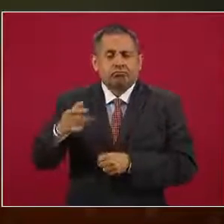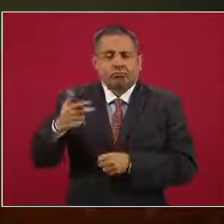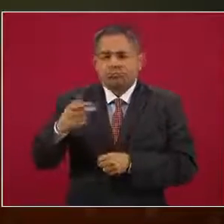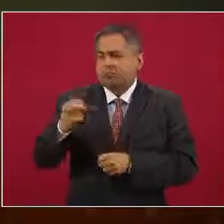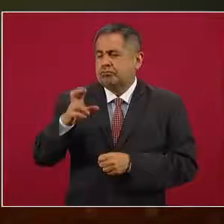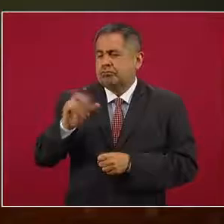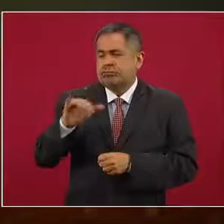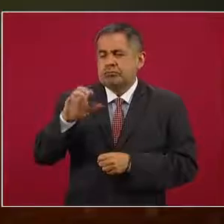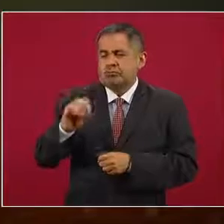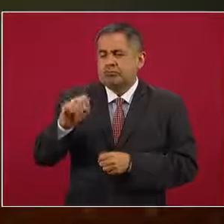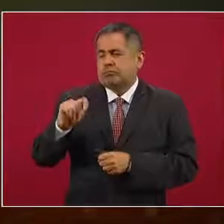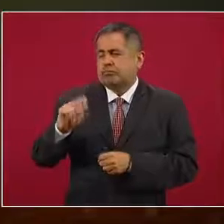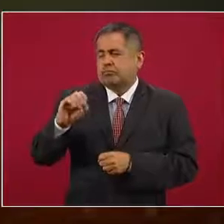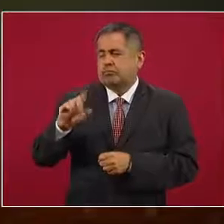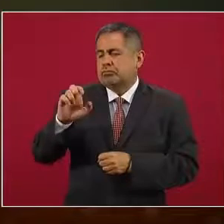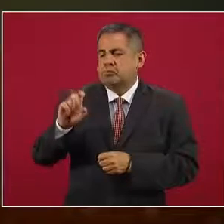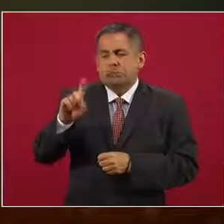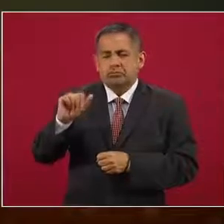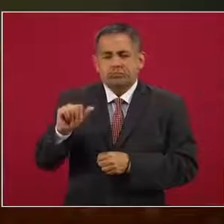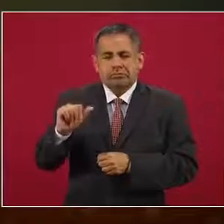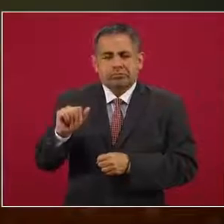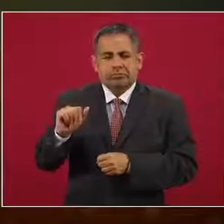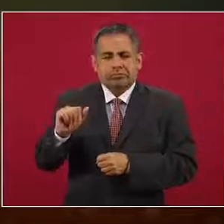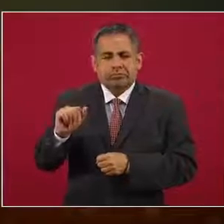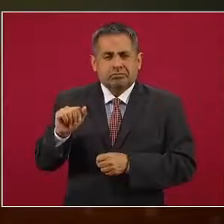Horacio Toledo de